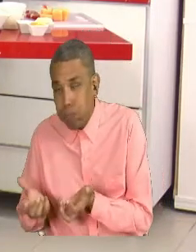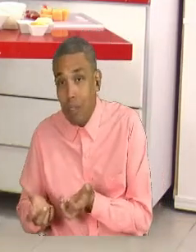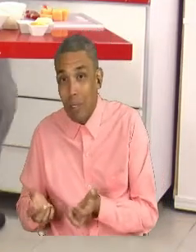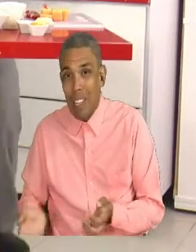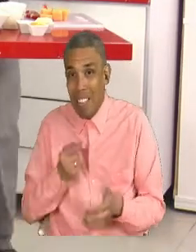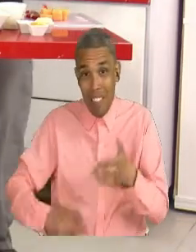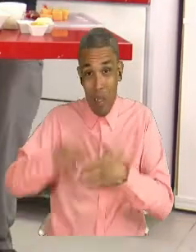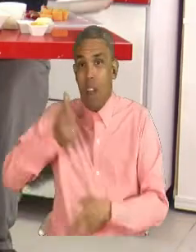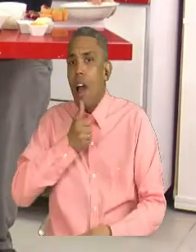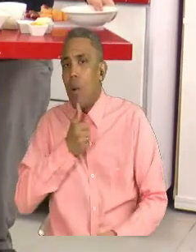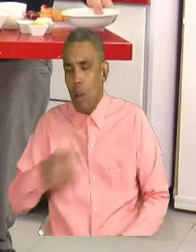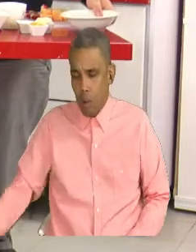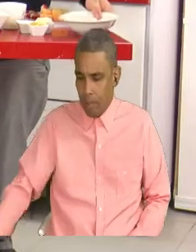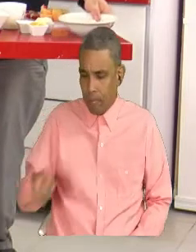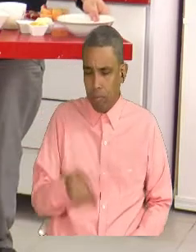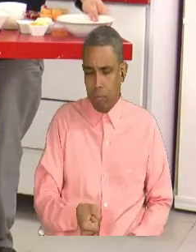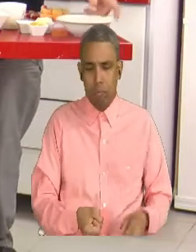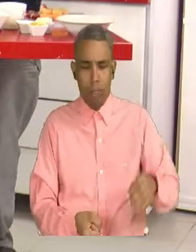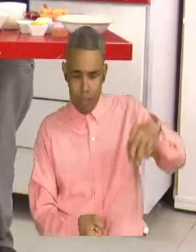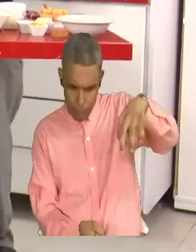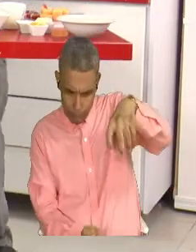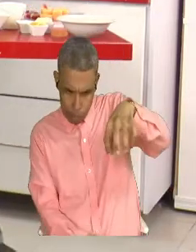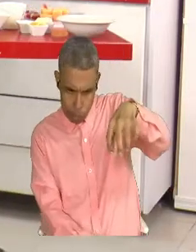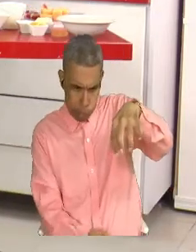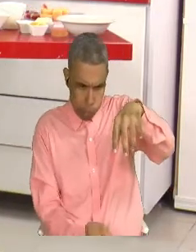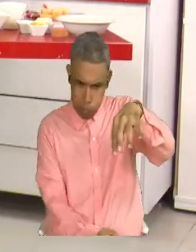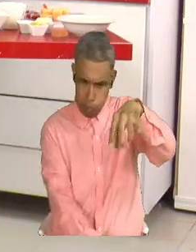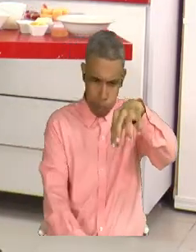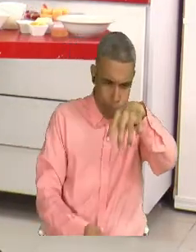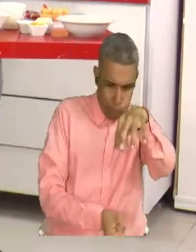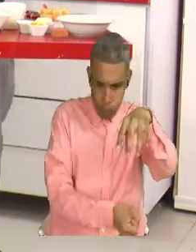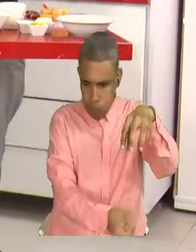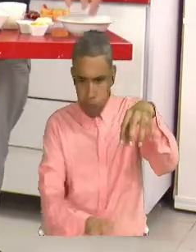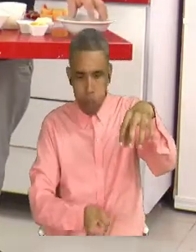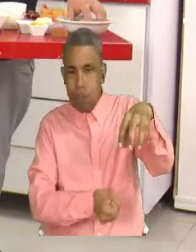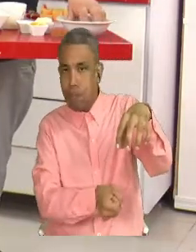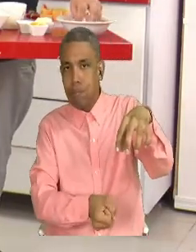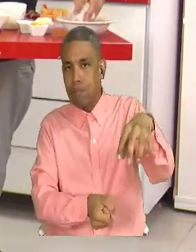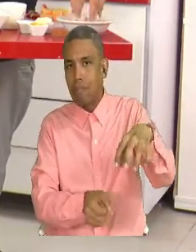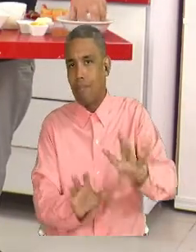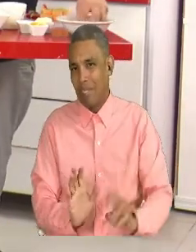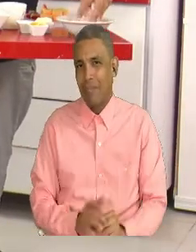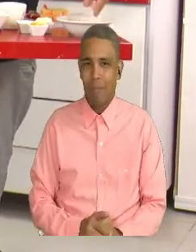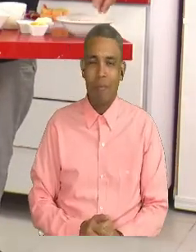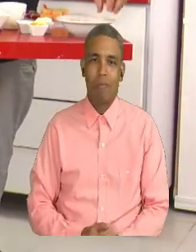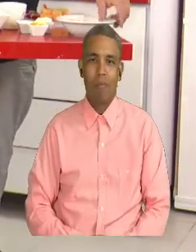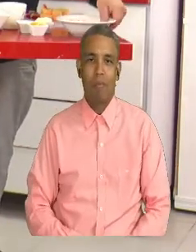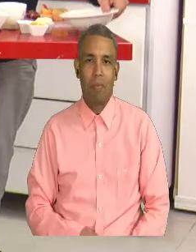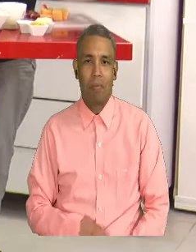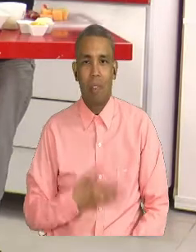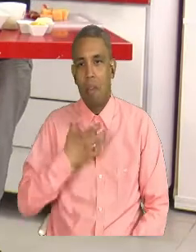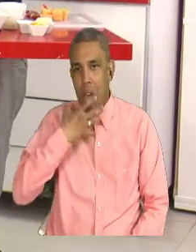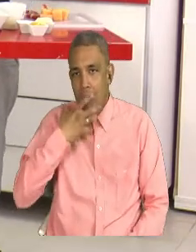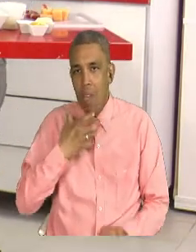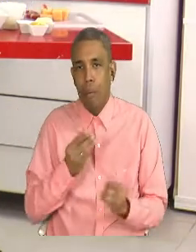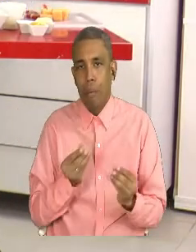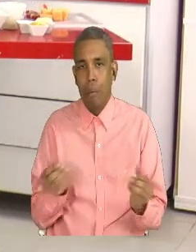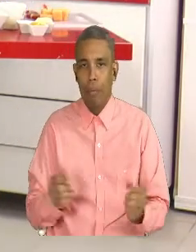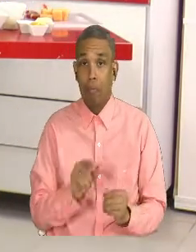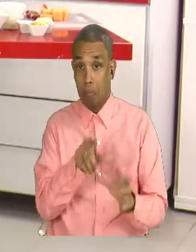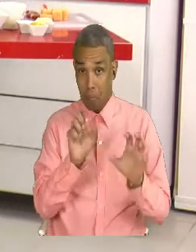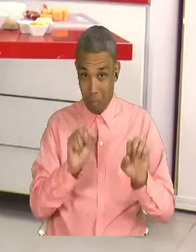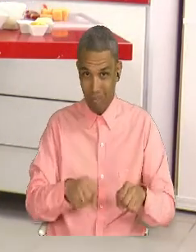para todos ustedes, para que marquen ya, participen, mis queridas o mis queridos, y se puedan contactar con nosotros, nos digan qué tal las recetas o nos digan cuál receta quieren que se